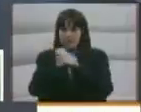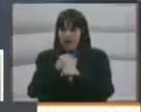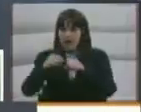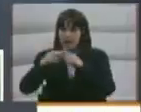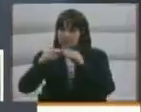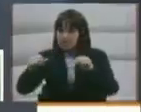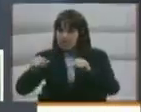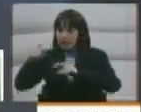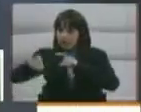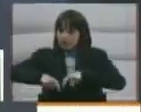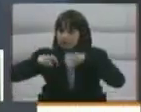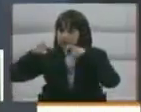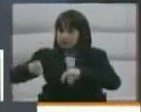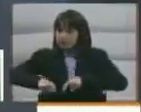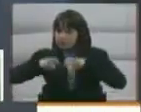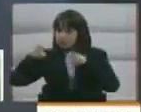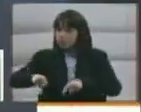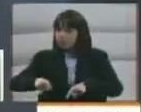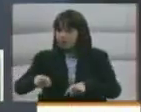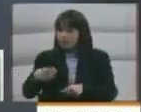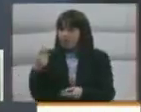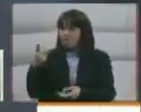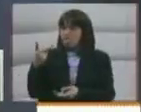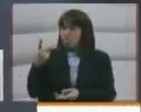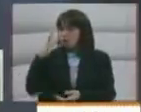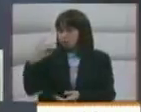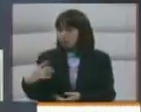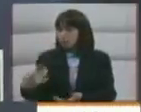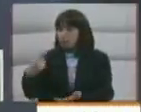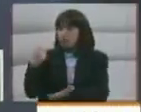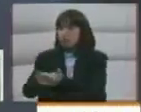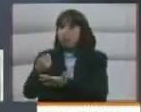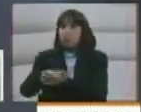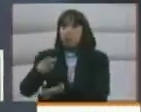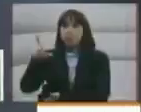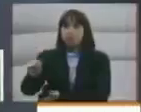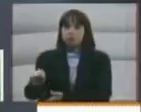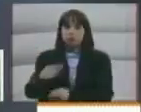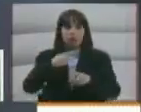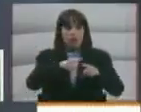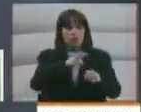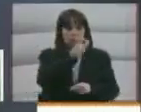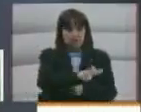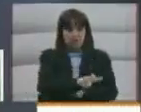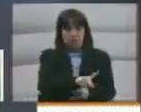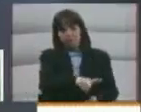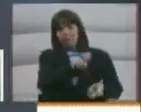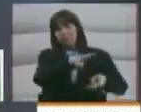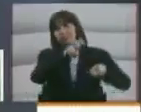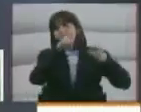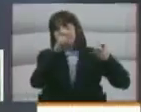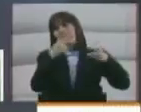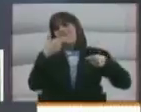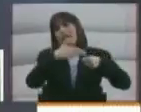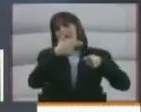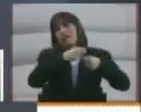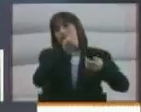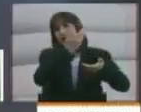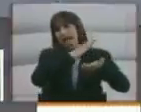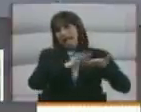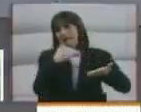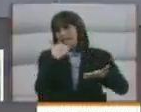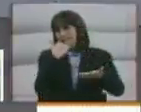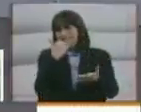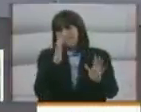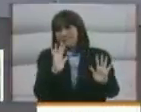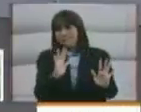le da dos lochas y al vivo con una gasolina prácticamente gratis que